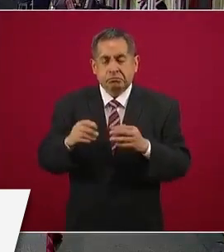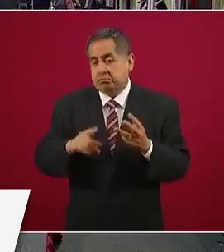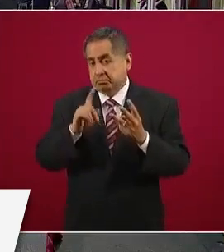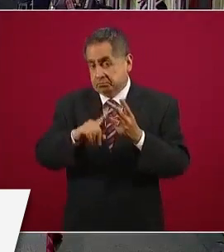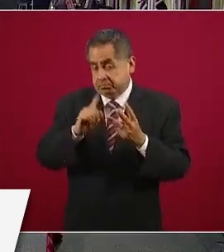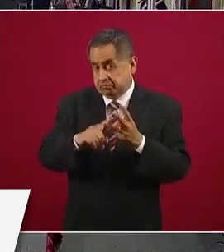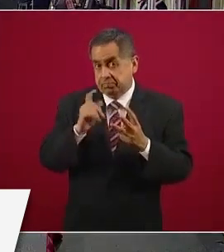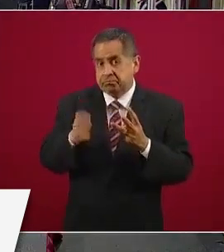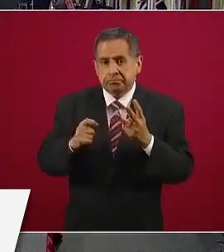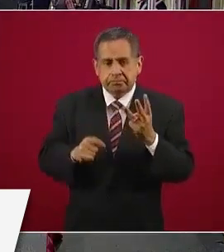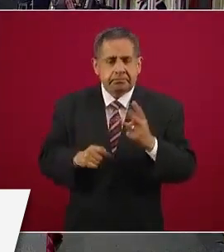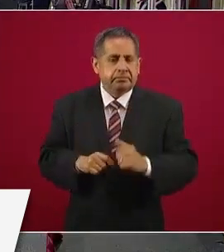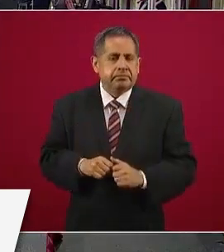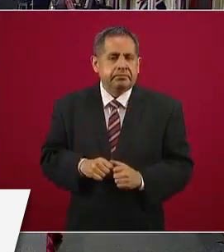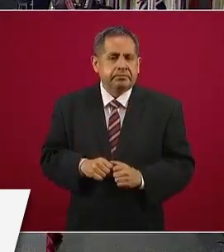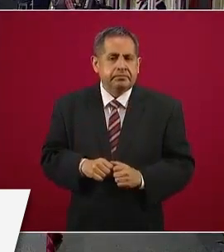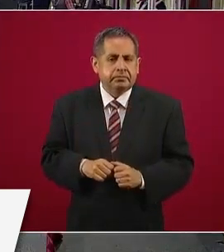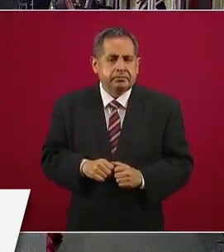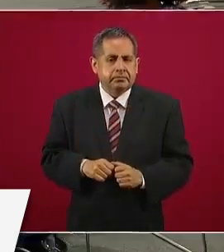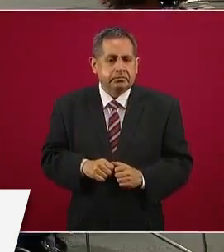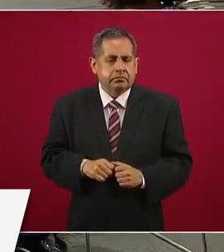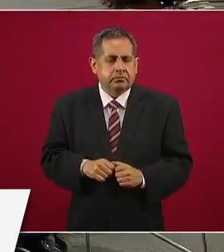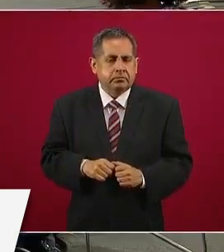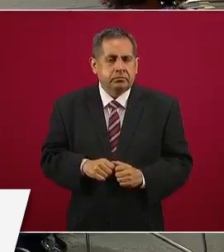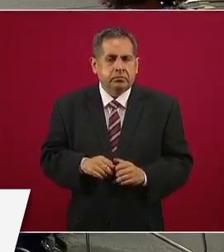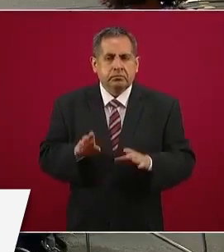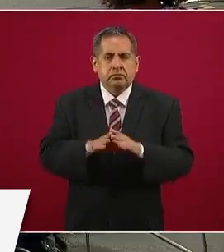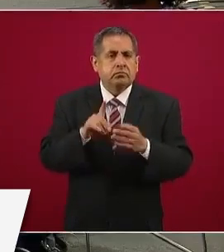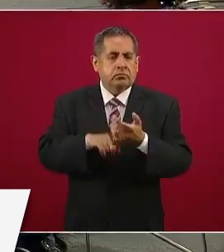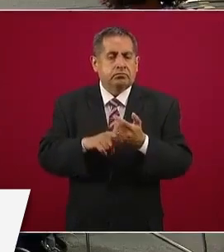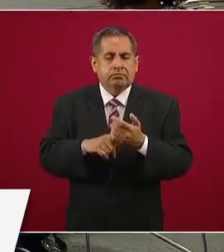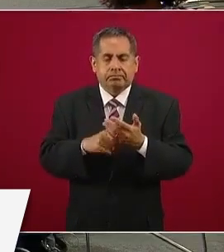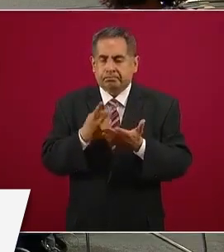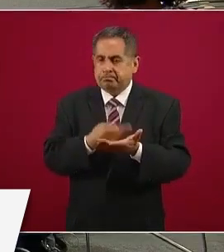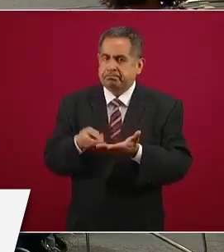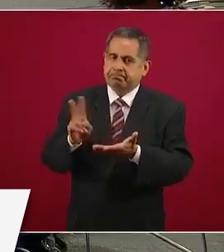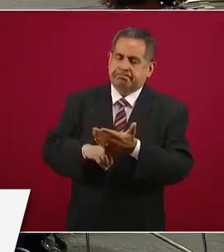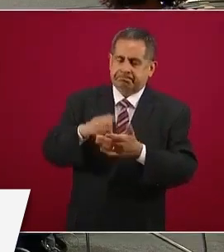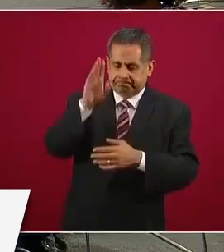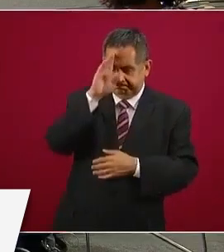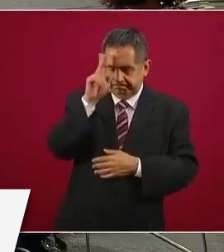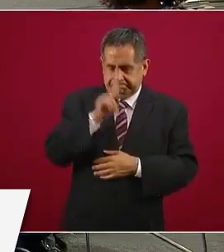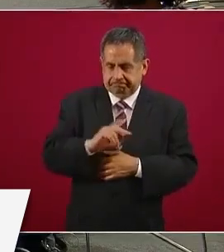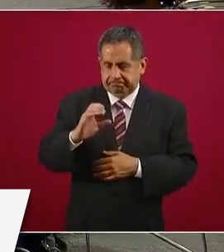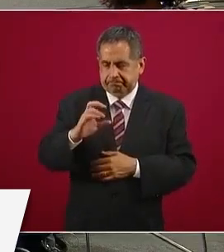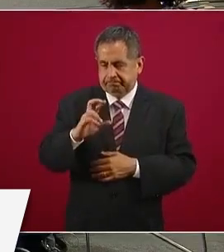tercero es cómo enfrentamos esta doble crisis,